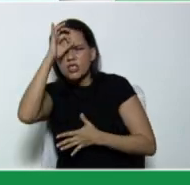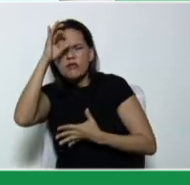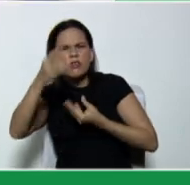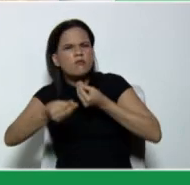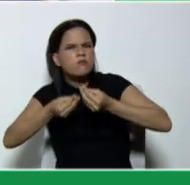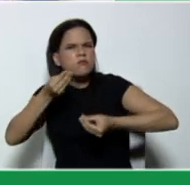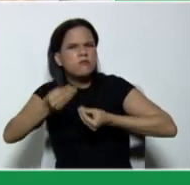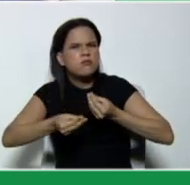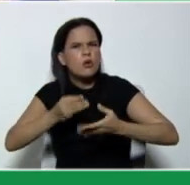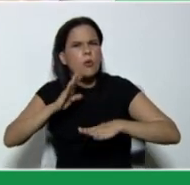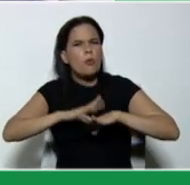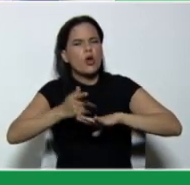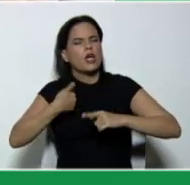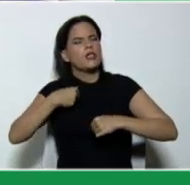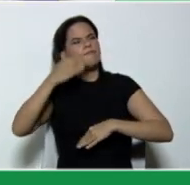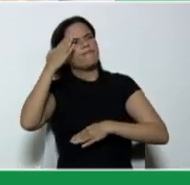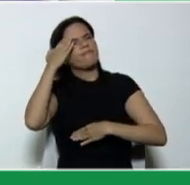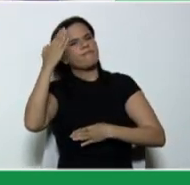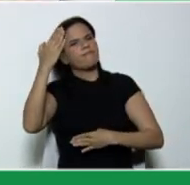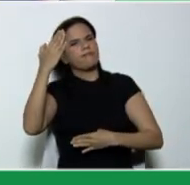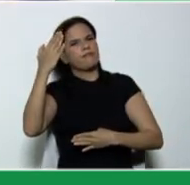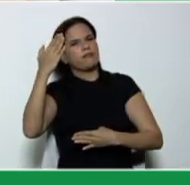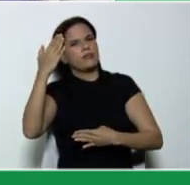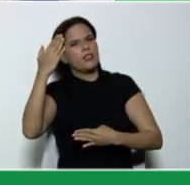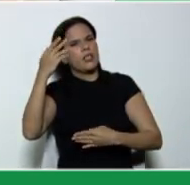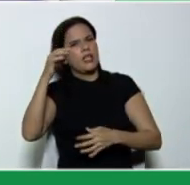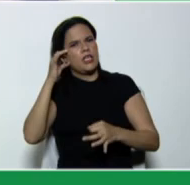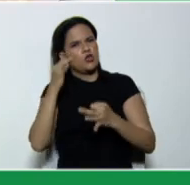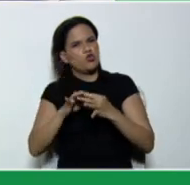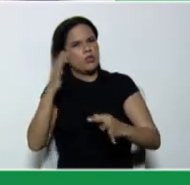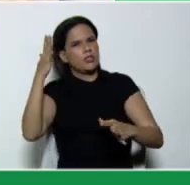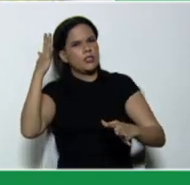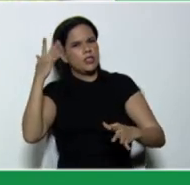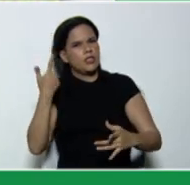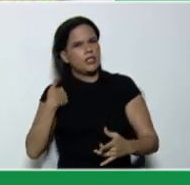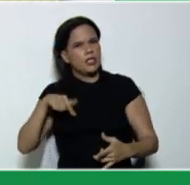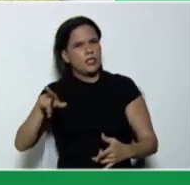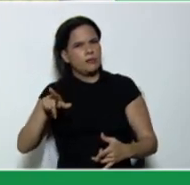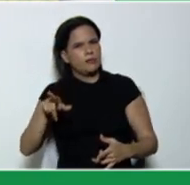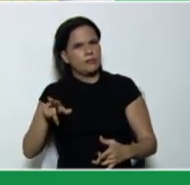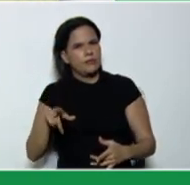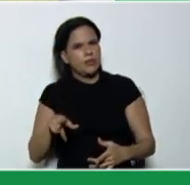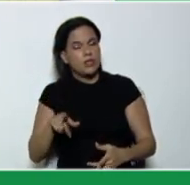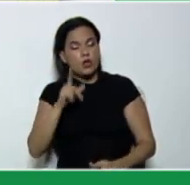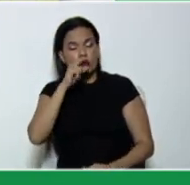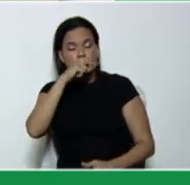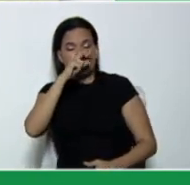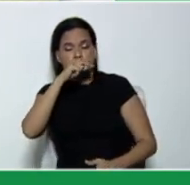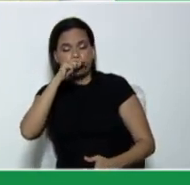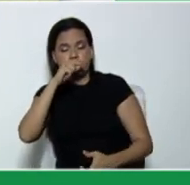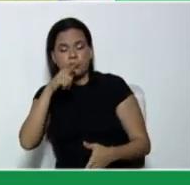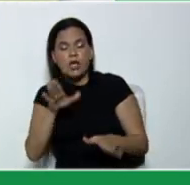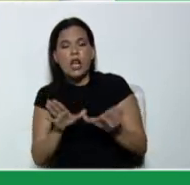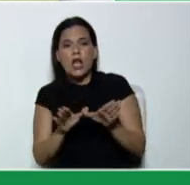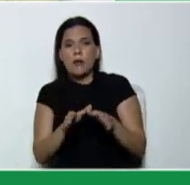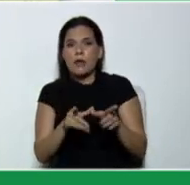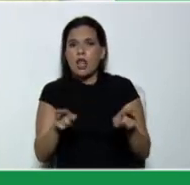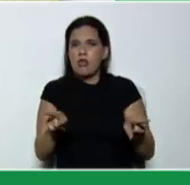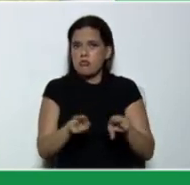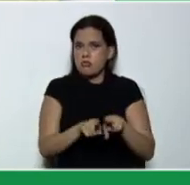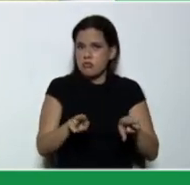hacer, porque ya sabe la suerte de él. Y los pericos van, y